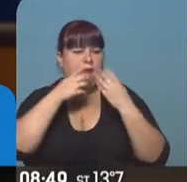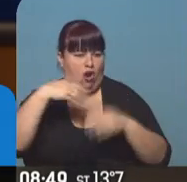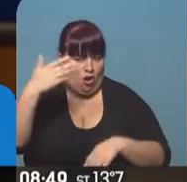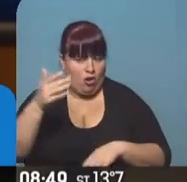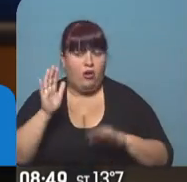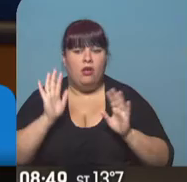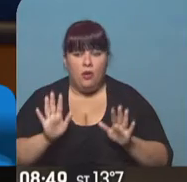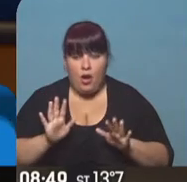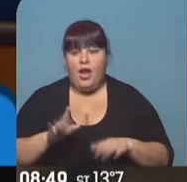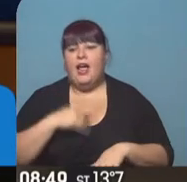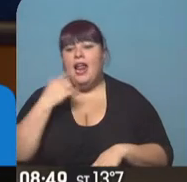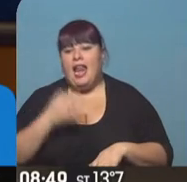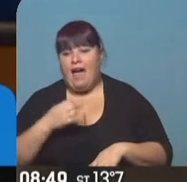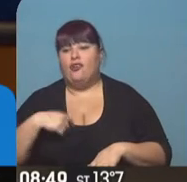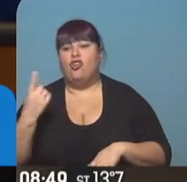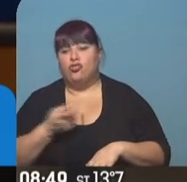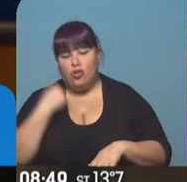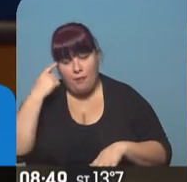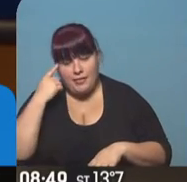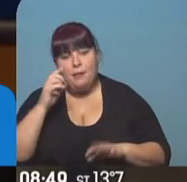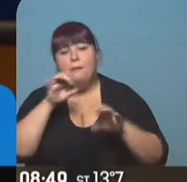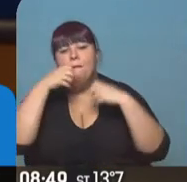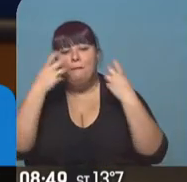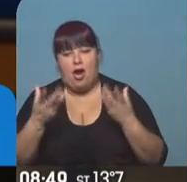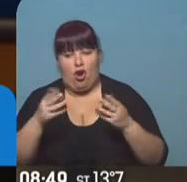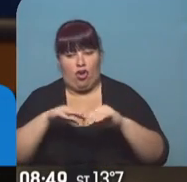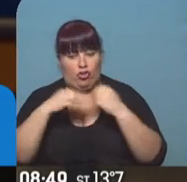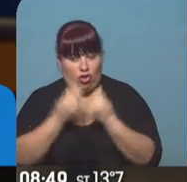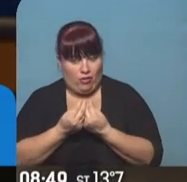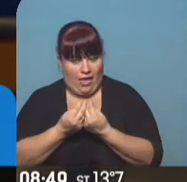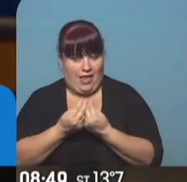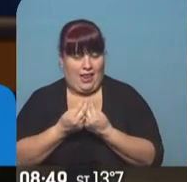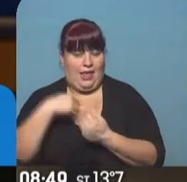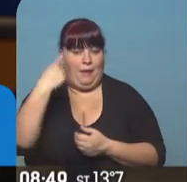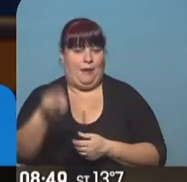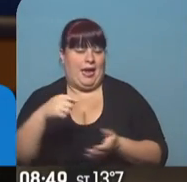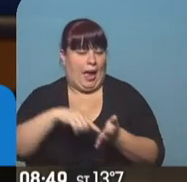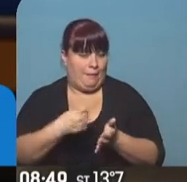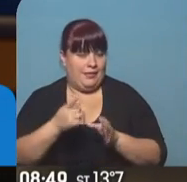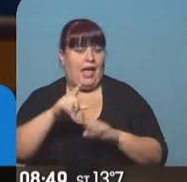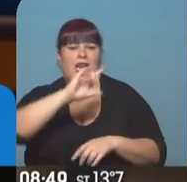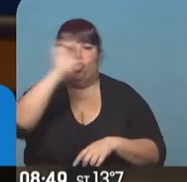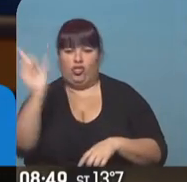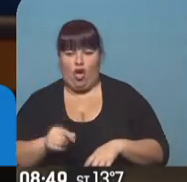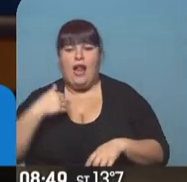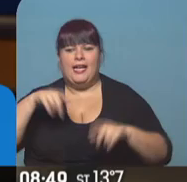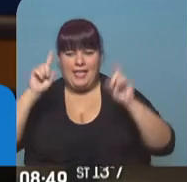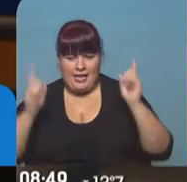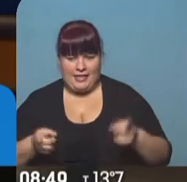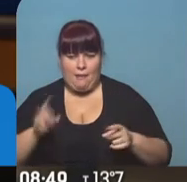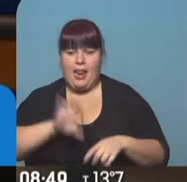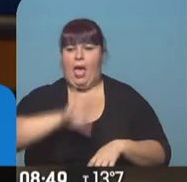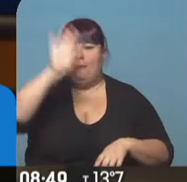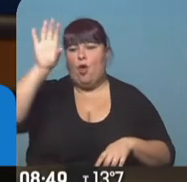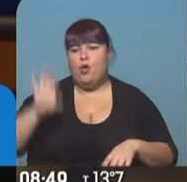adelante así que la verdad es que nosotros esperamos mejorar el resultado en la ciudad y en el resto del país en todas las